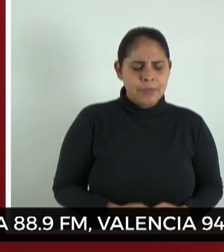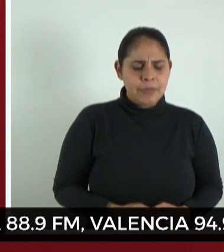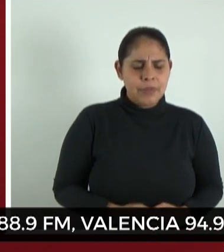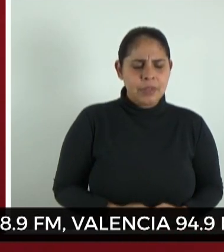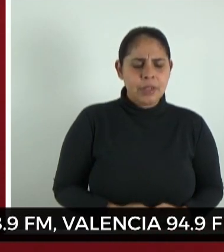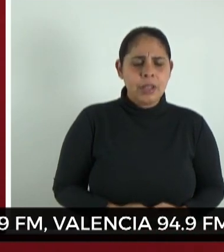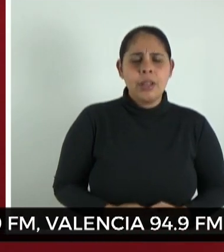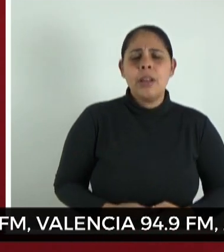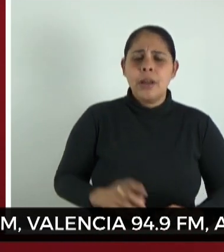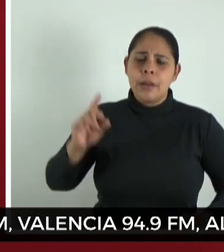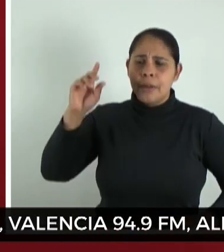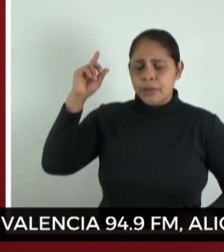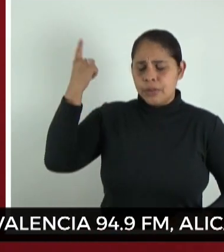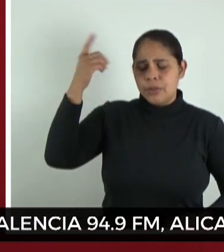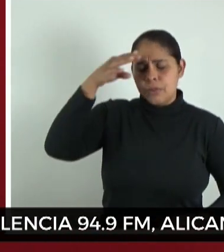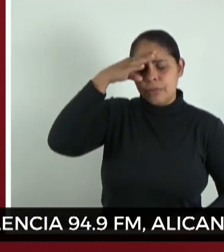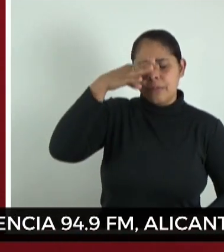querido Padre,